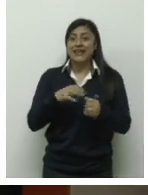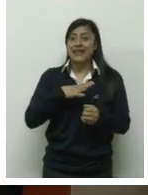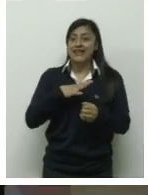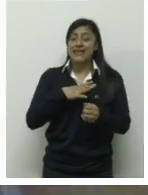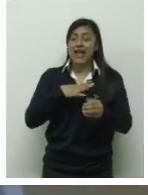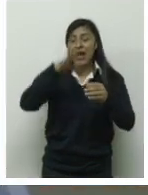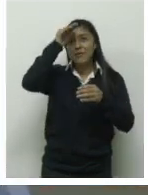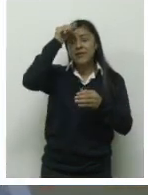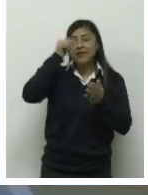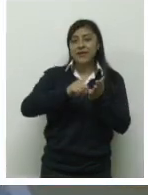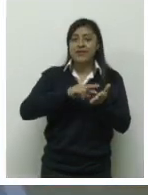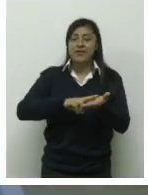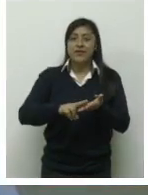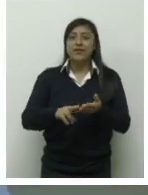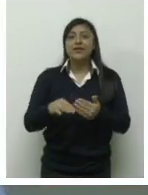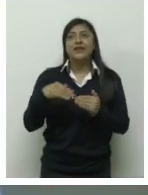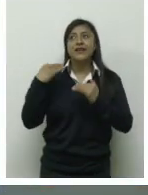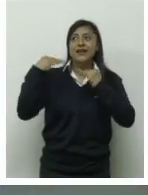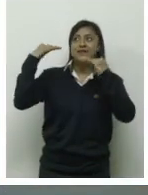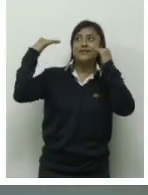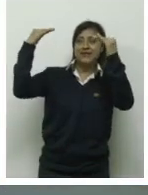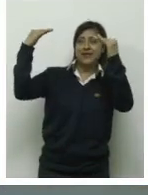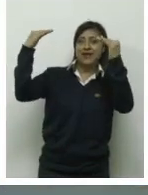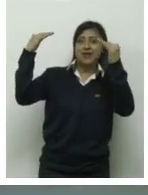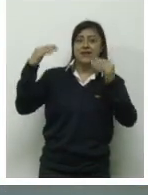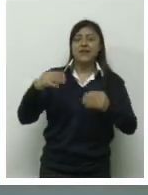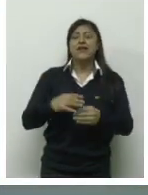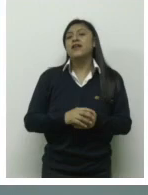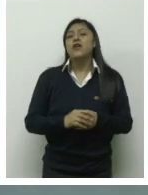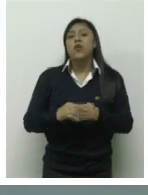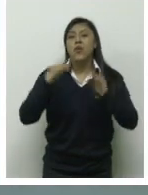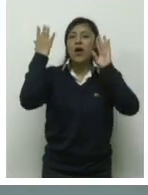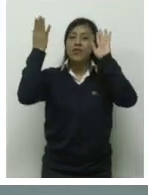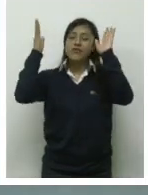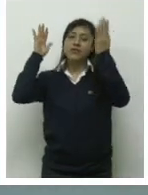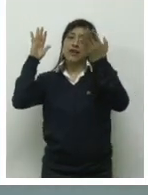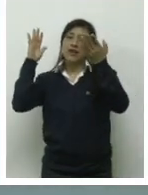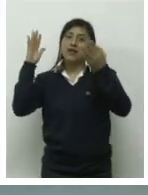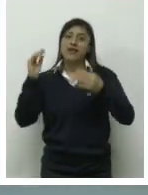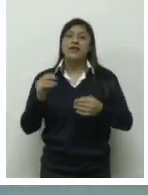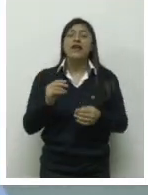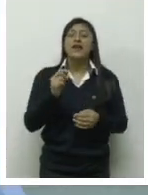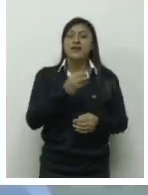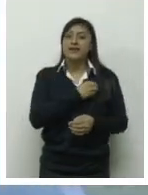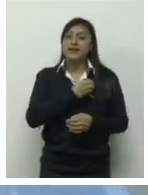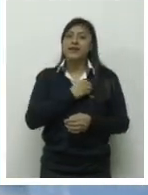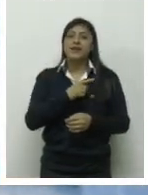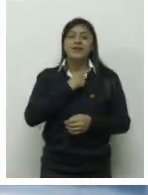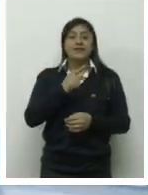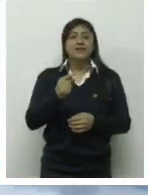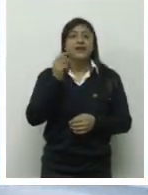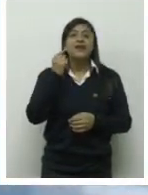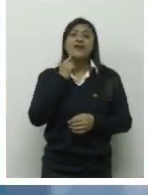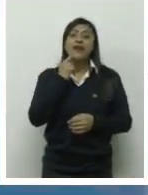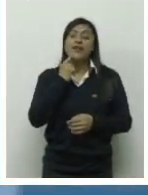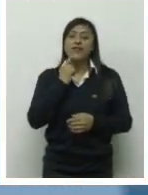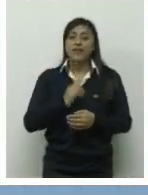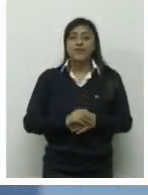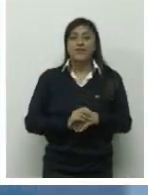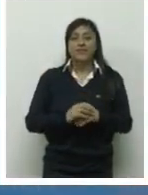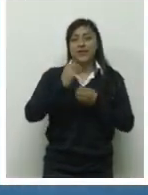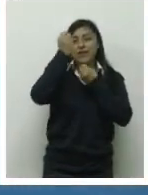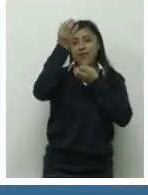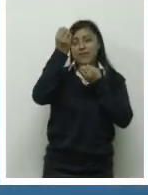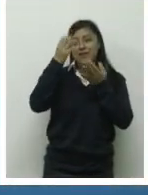crecer profesionalmente. Nos ha confesado incluso que al graduarse aplicará a tener un alto cargo.